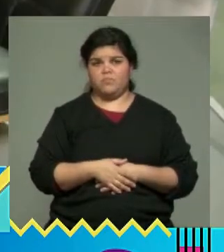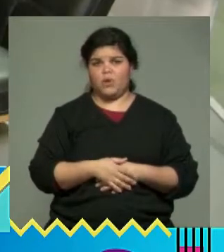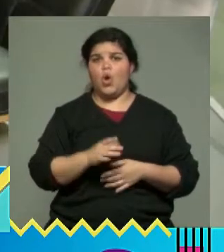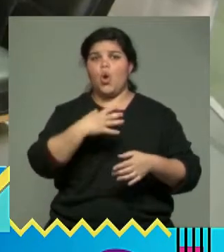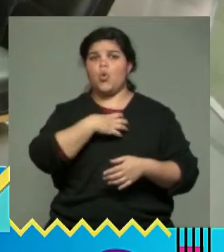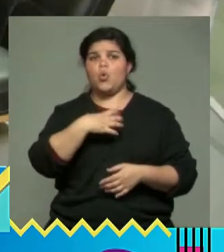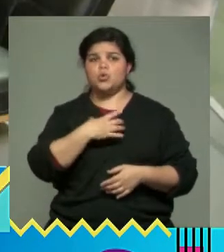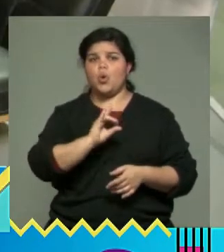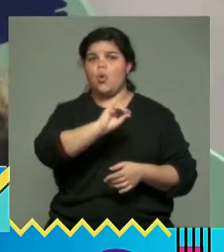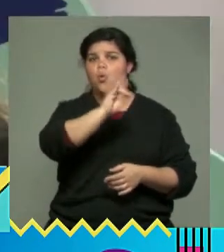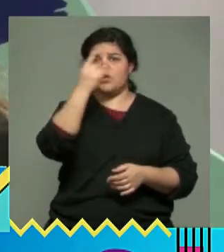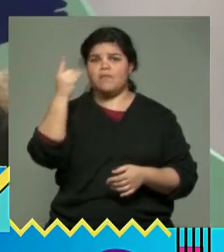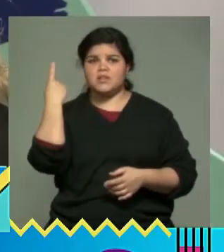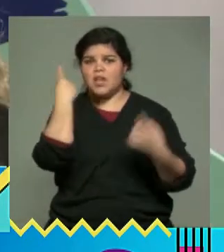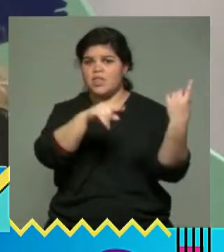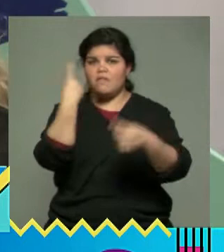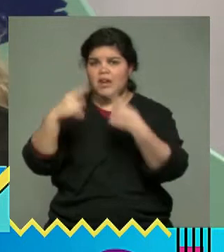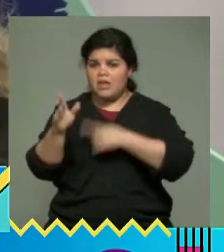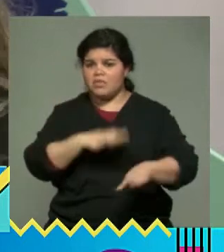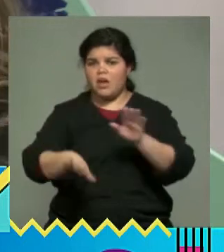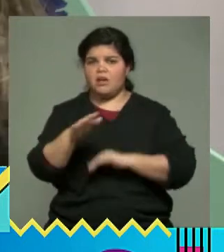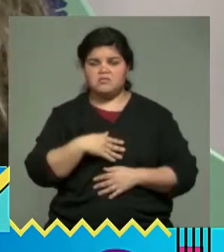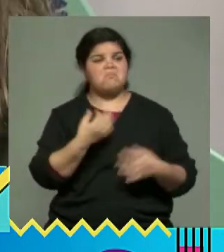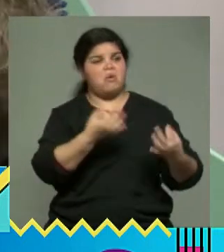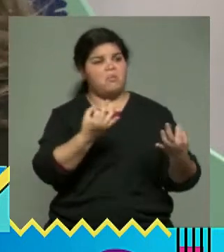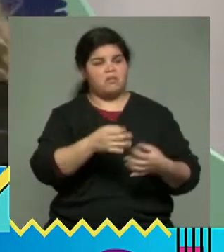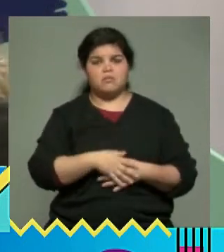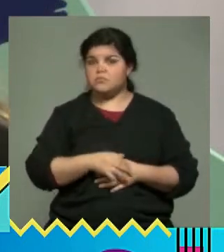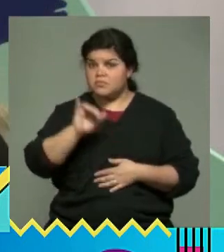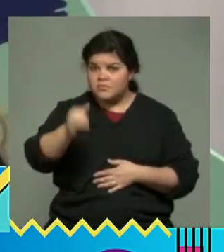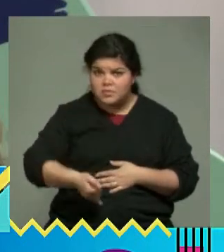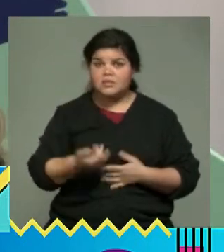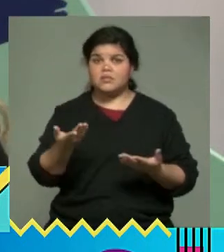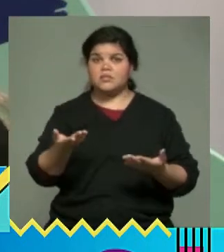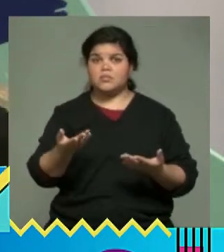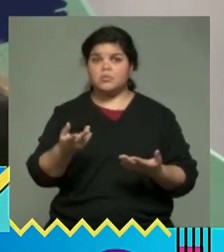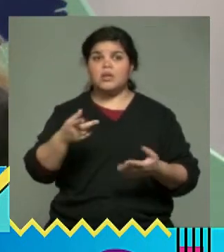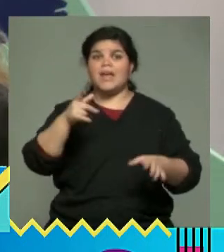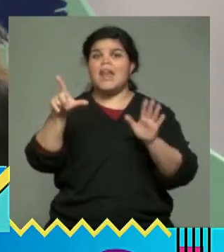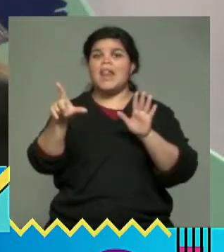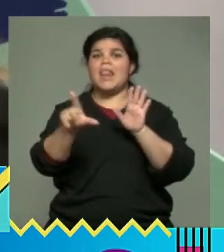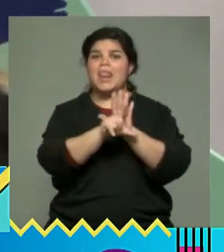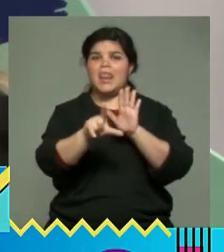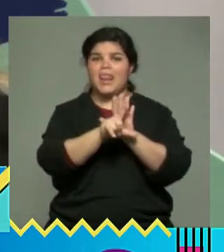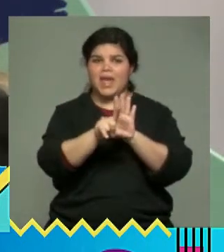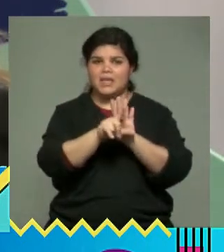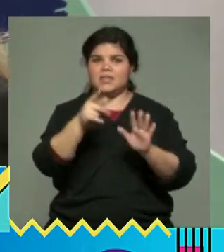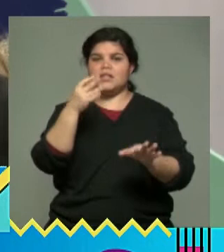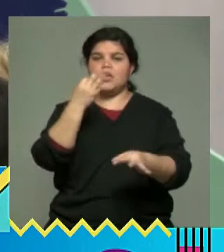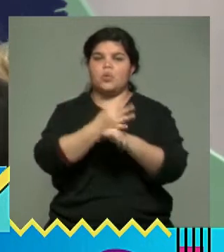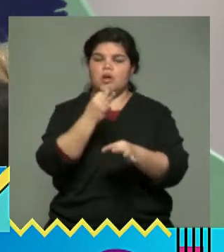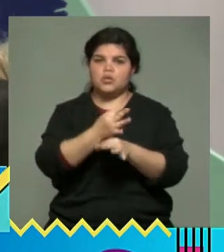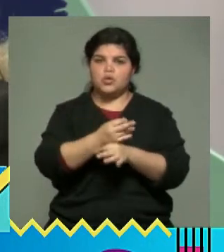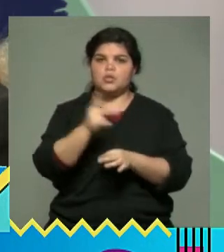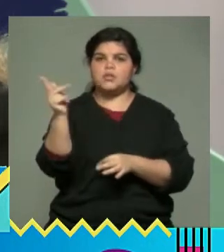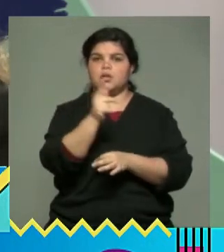universidades y claro, justamente porque la ley de educación sexual integral, hay un punto que es esencial, según nuestra visión. El